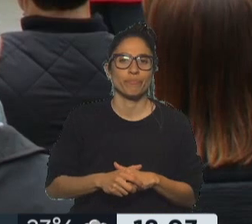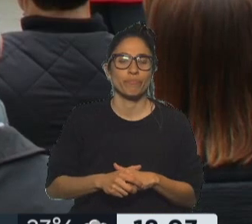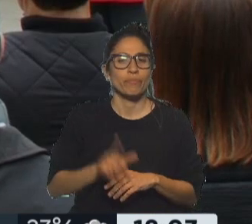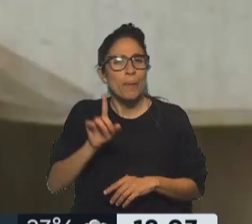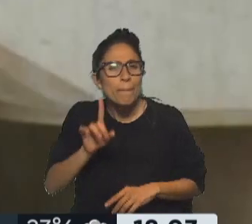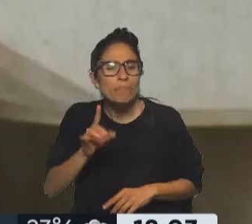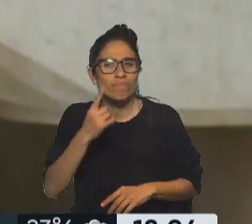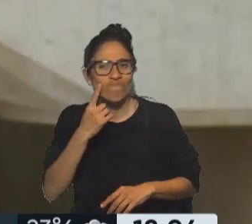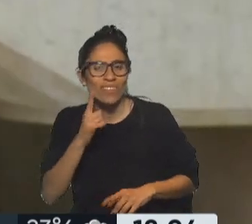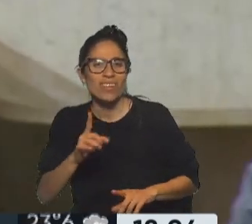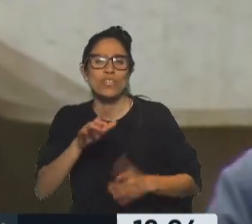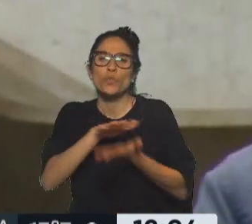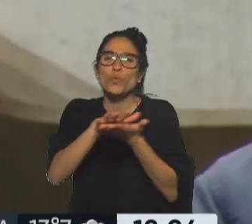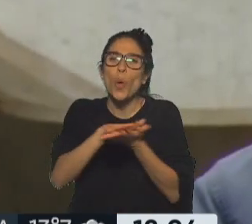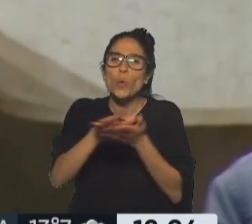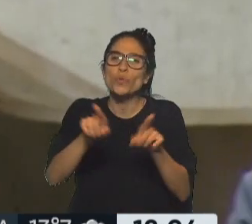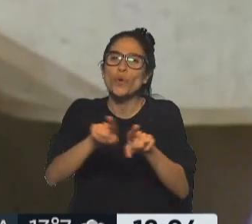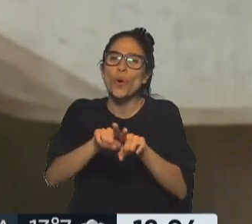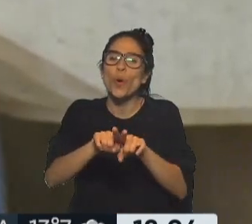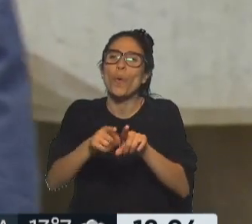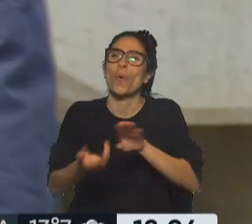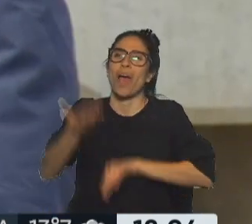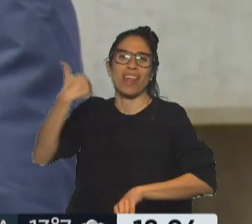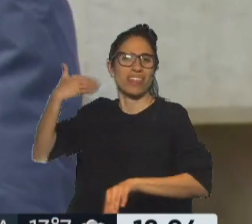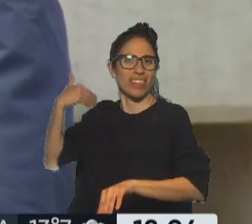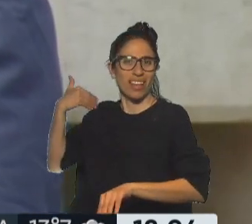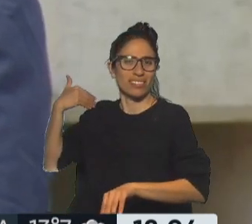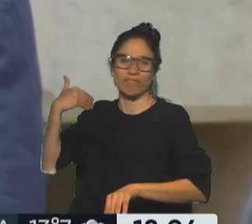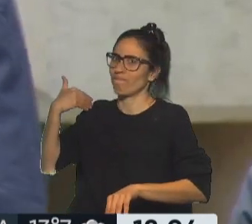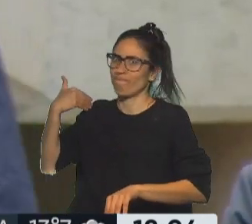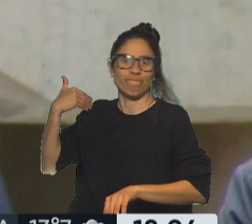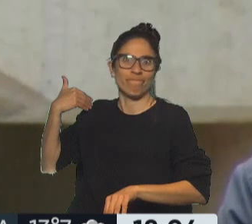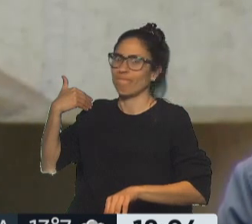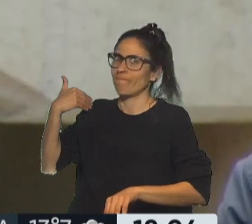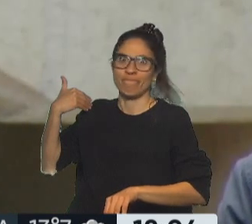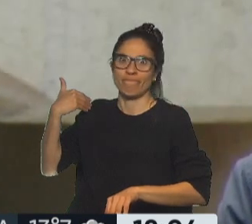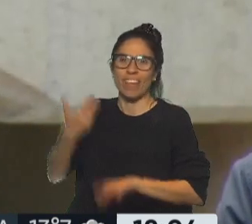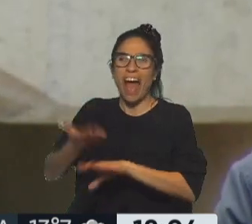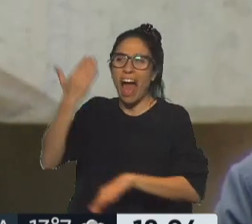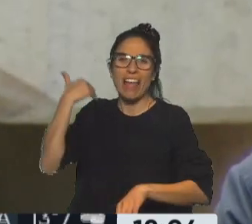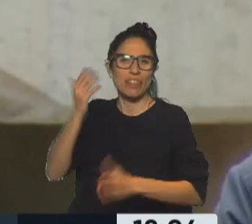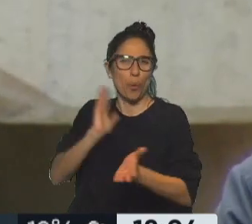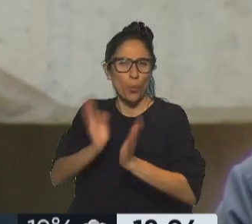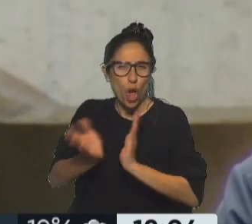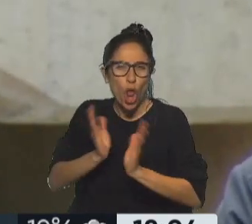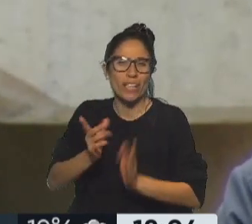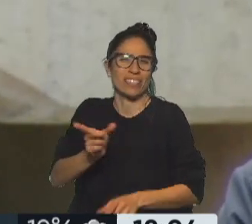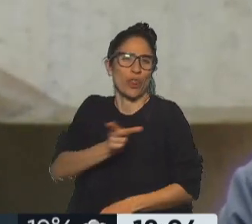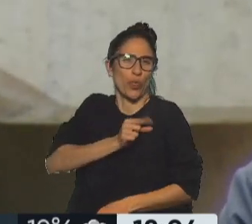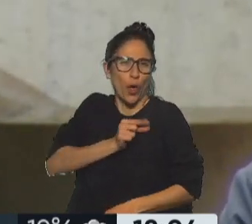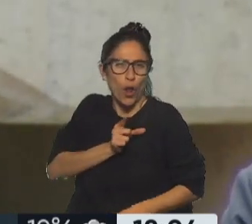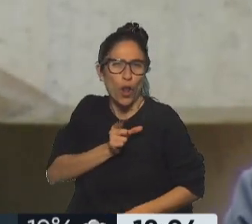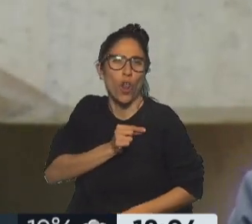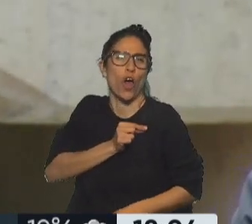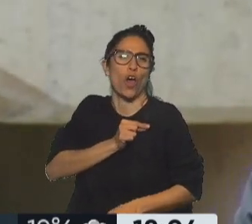atrás para atrás está la violencia para atrás está el dolor para atrás